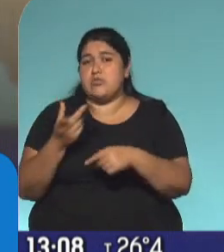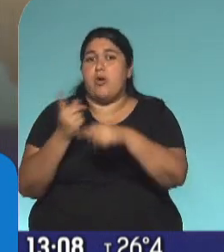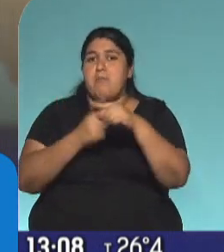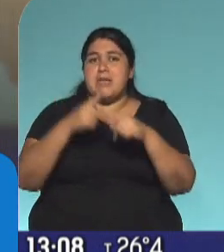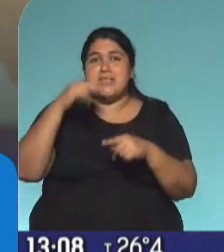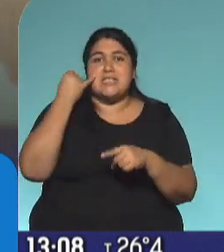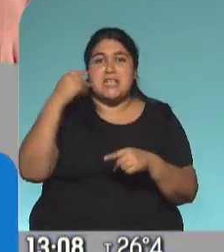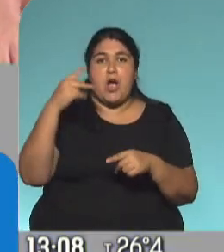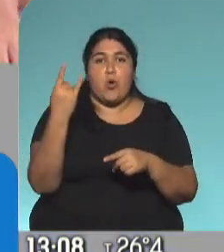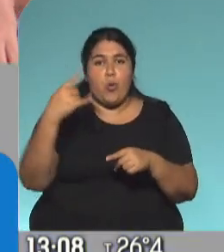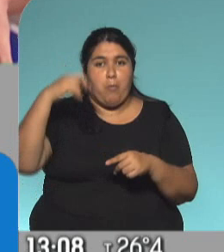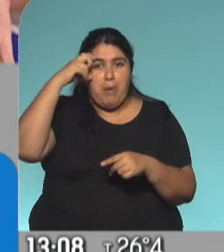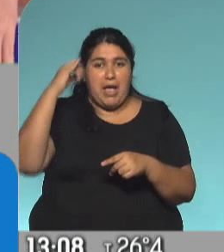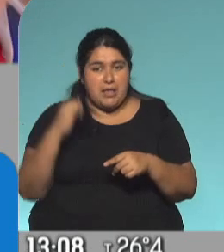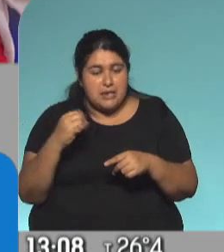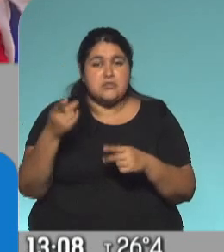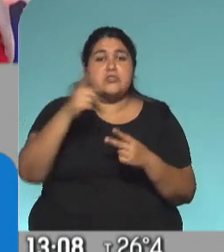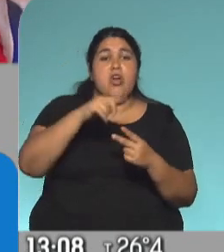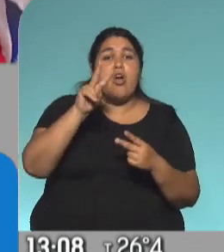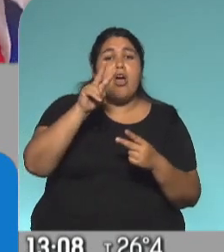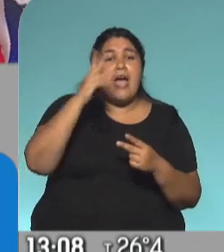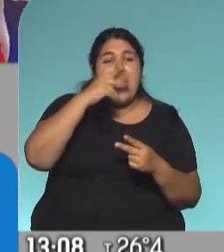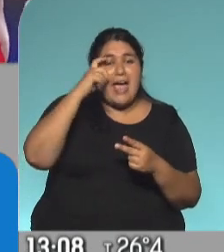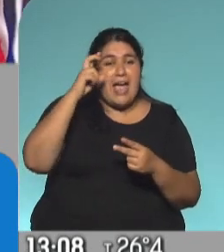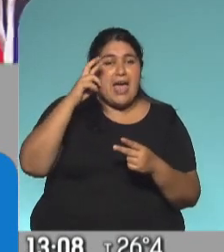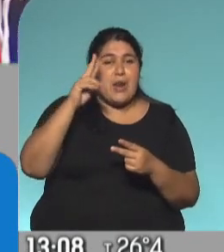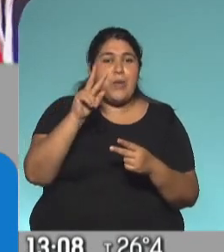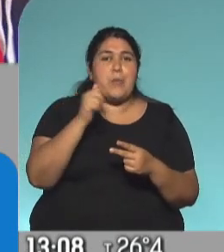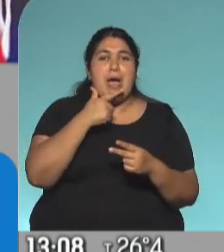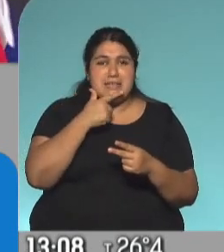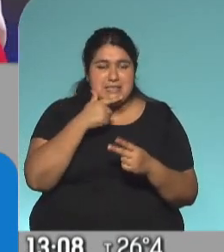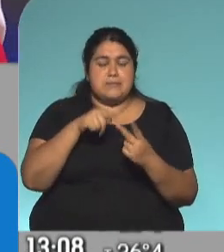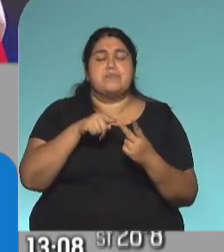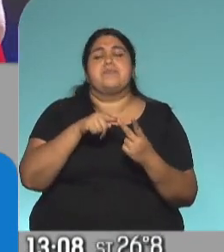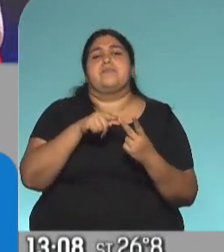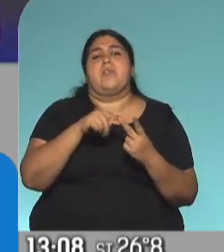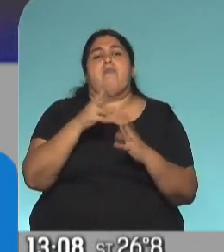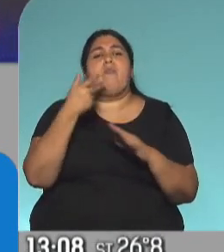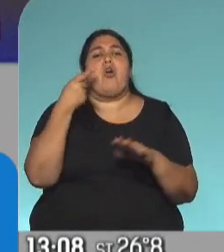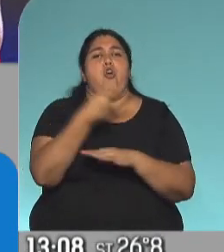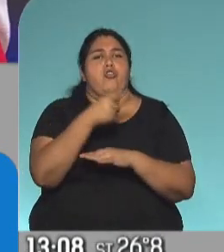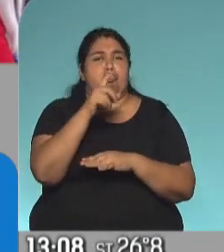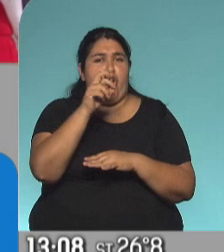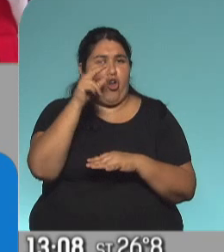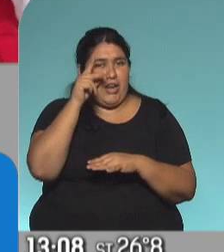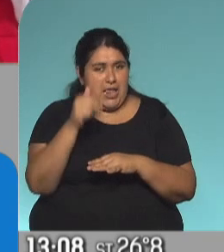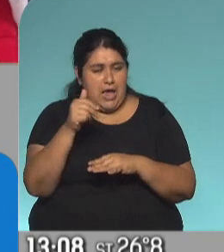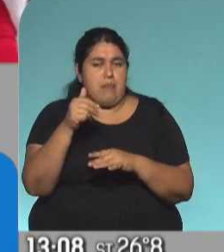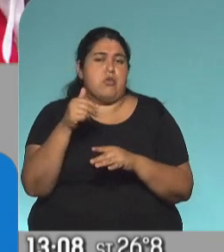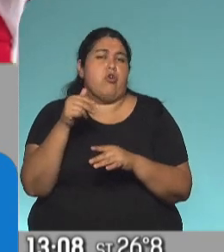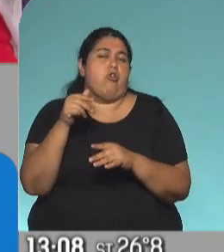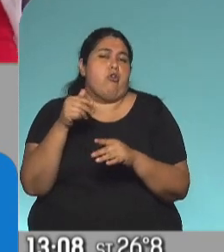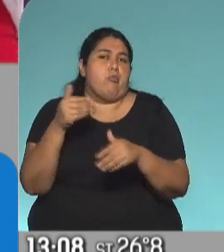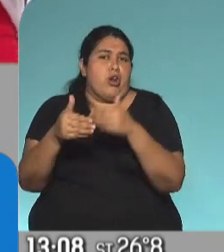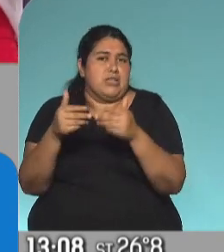Yacu Pérez con los de Javier Hervás, que es de un anticorreísmo, pero de corte un poco más progresista. Me imagino